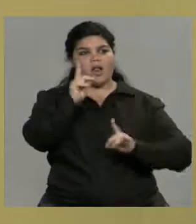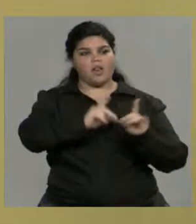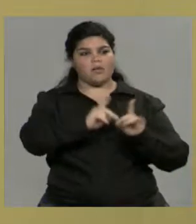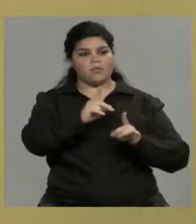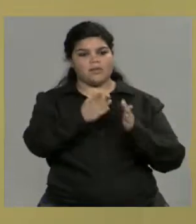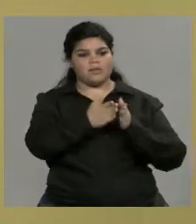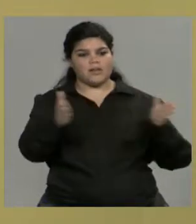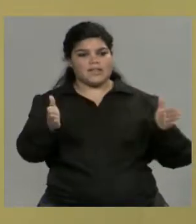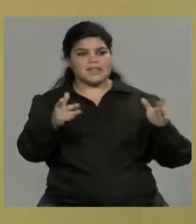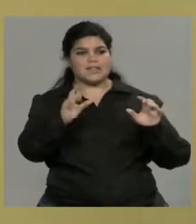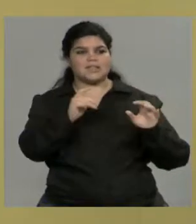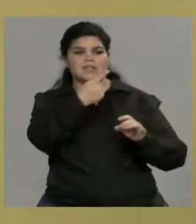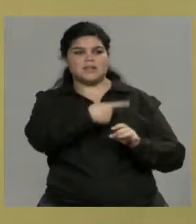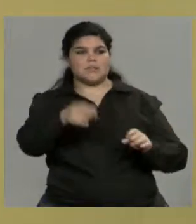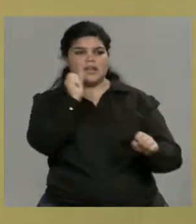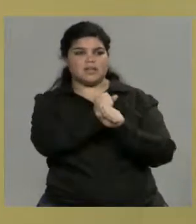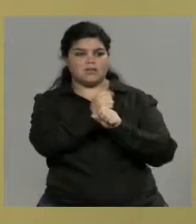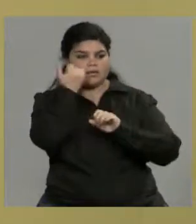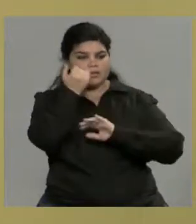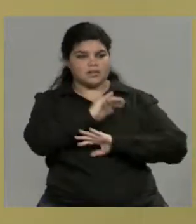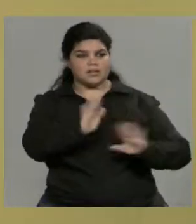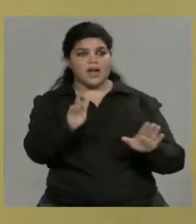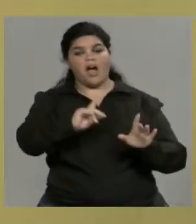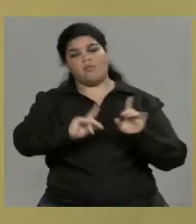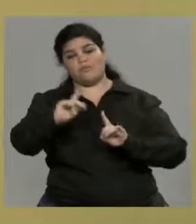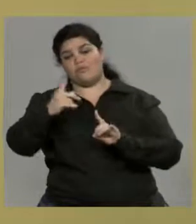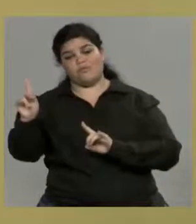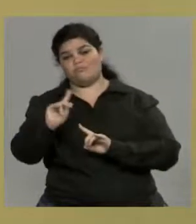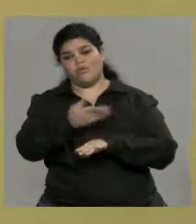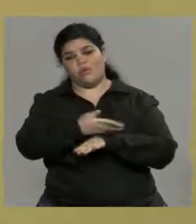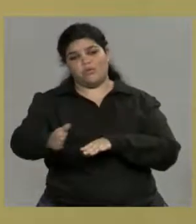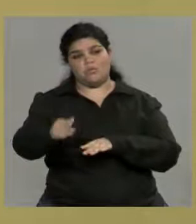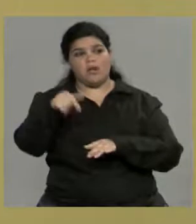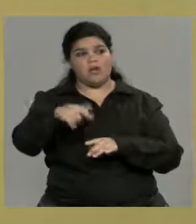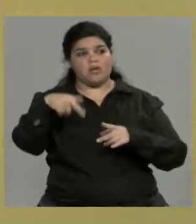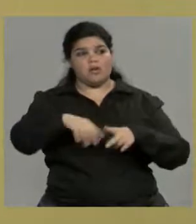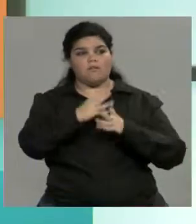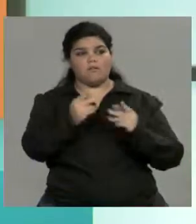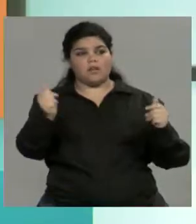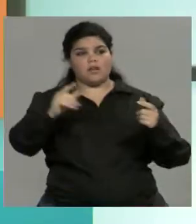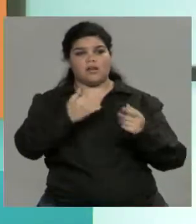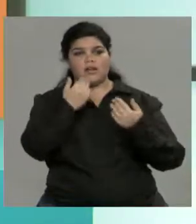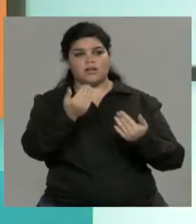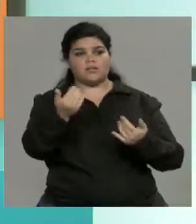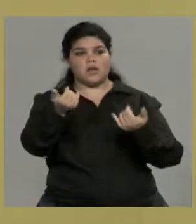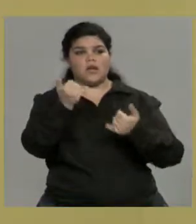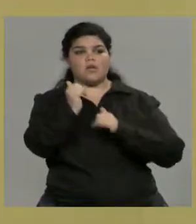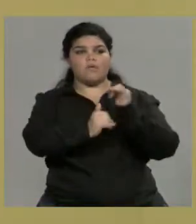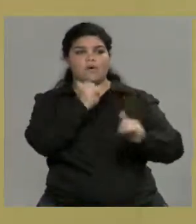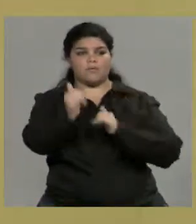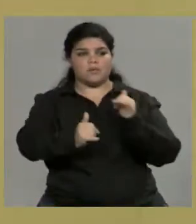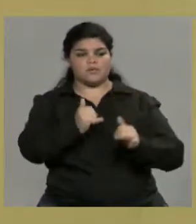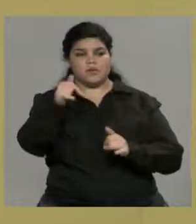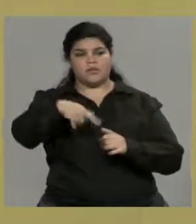lo que es la semana laboral, para otros no. Pero bueno, es el final de nuestra edición. Muchas gracias, Sofi, por la información. El final de nuestra edición